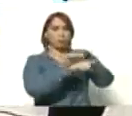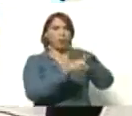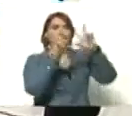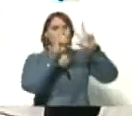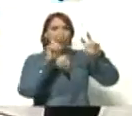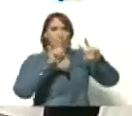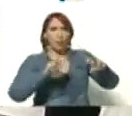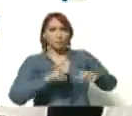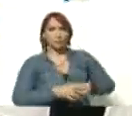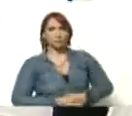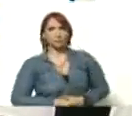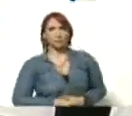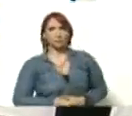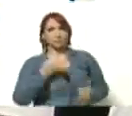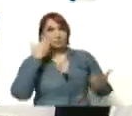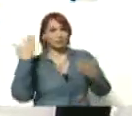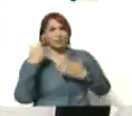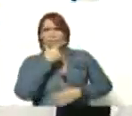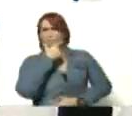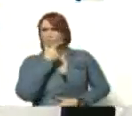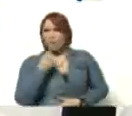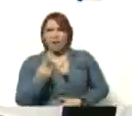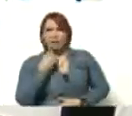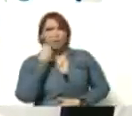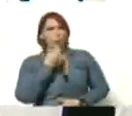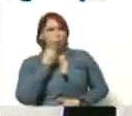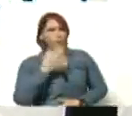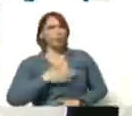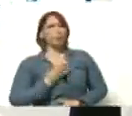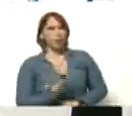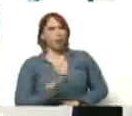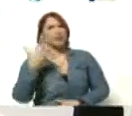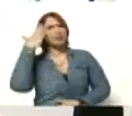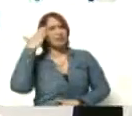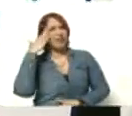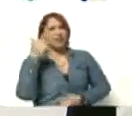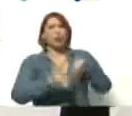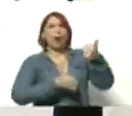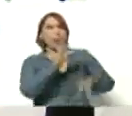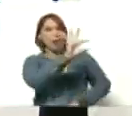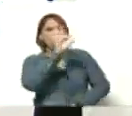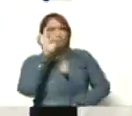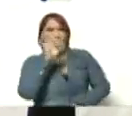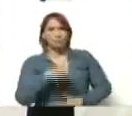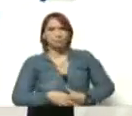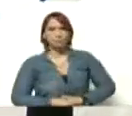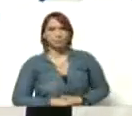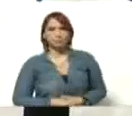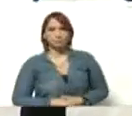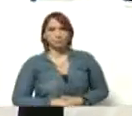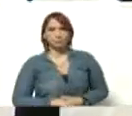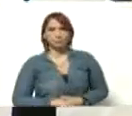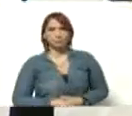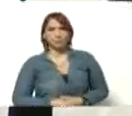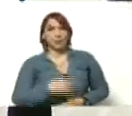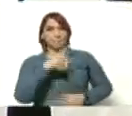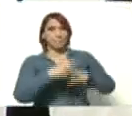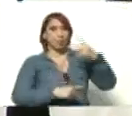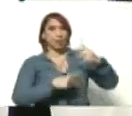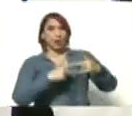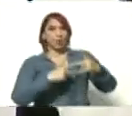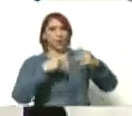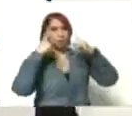investigar. En esto es muy sencillo, muchachos, para que se puedan nutrir y saber qué carrera productiva puede lograr. Programa